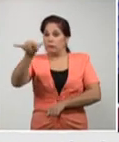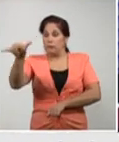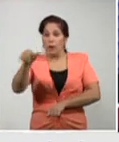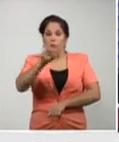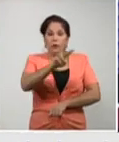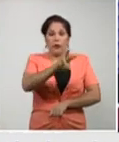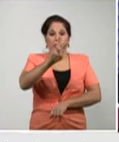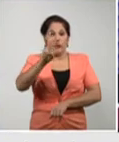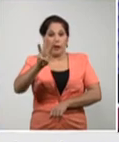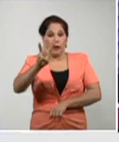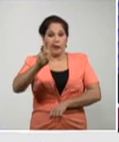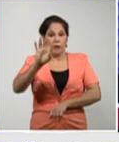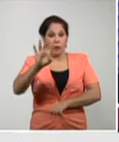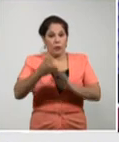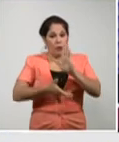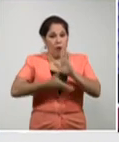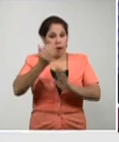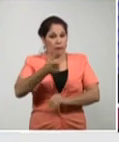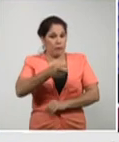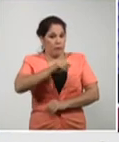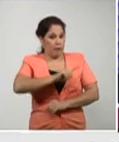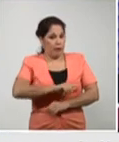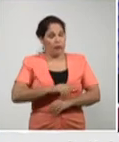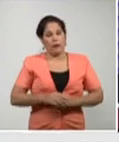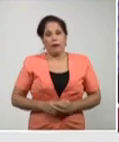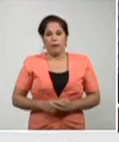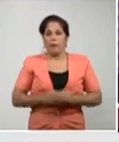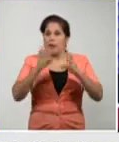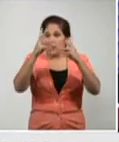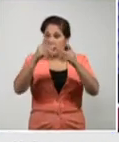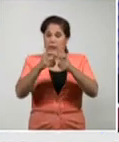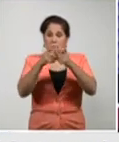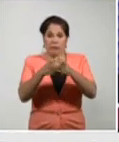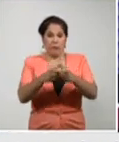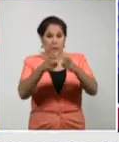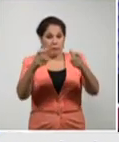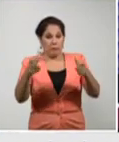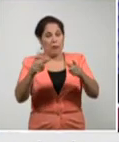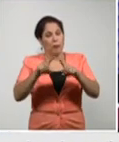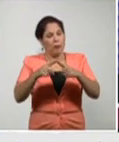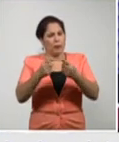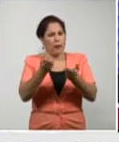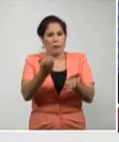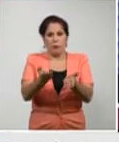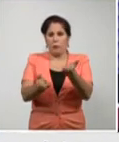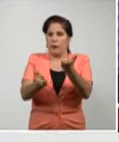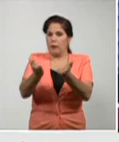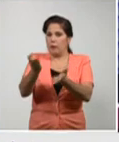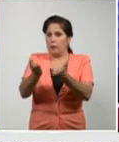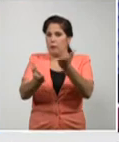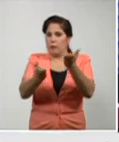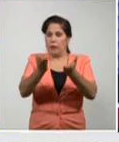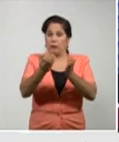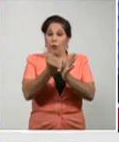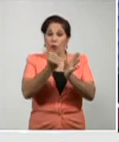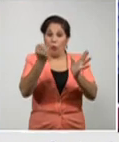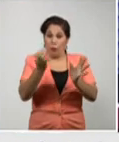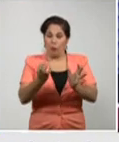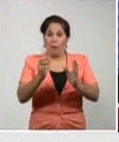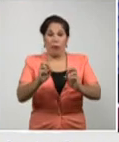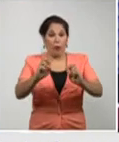238 altas en el día de ayer, cifra elevada, pero que en comparación con los confirmados, que